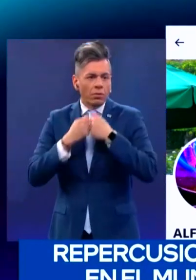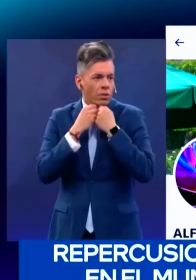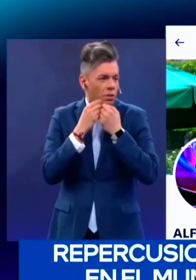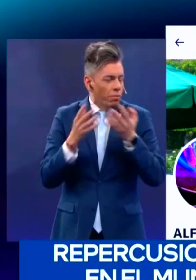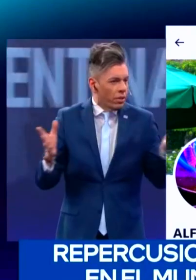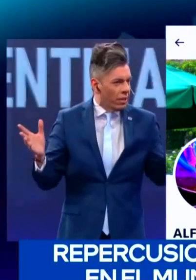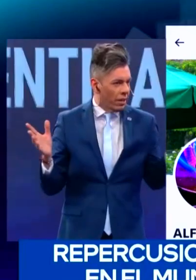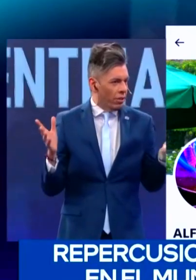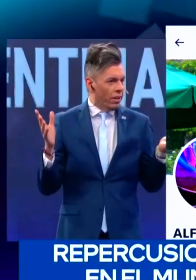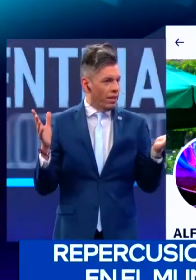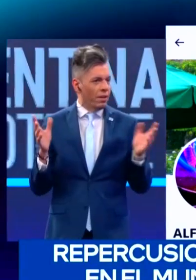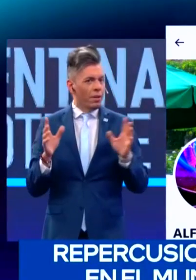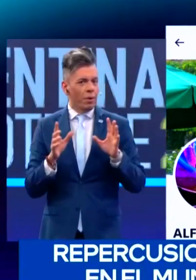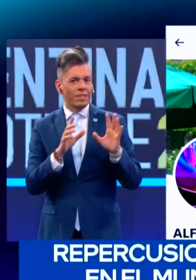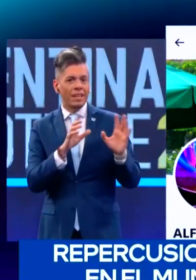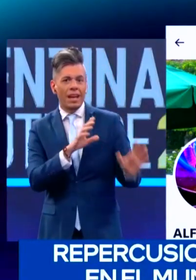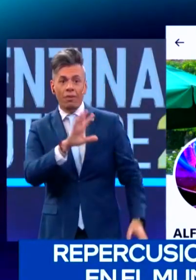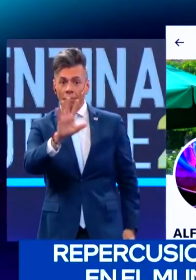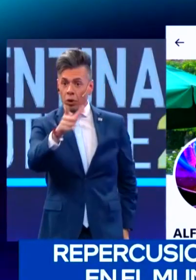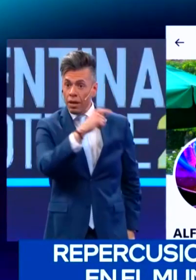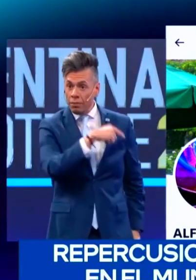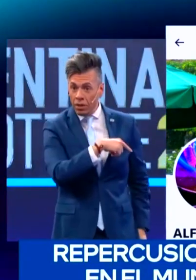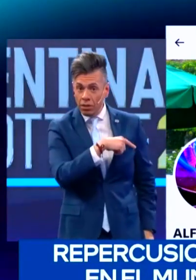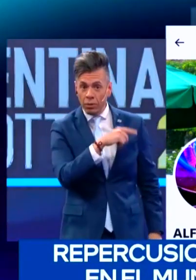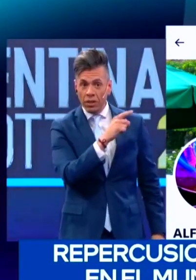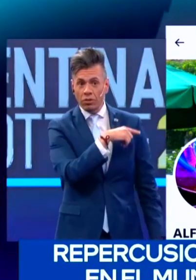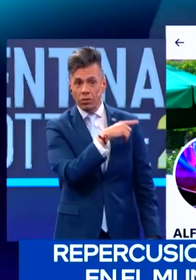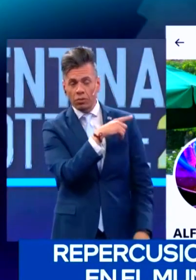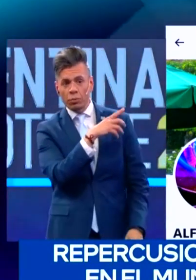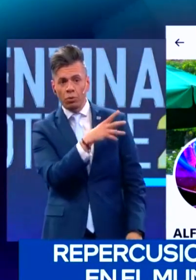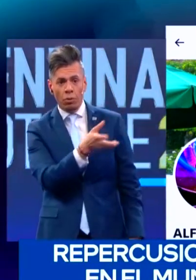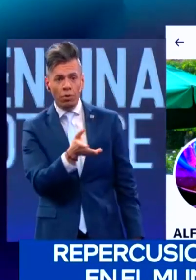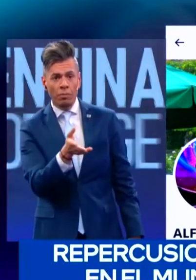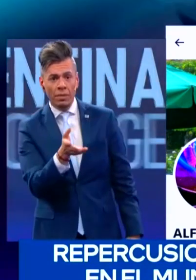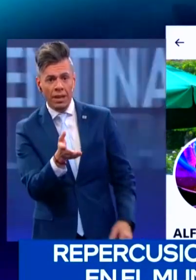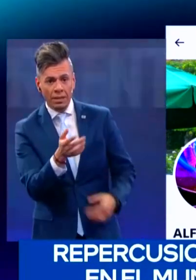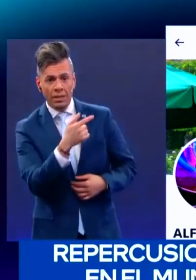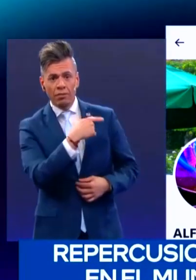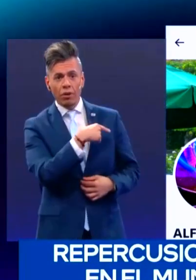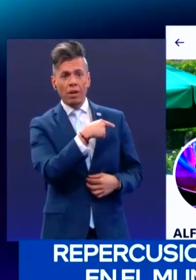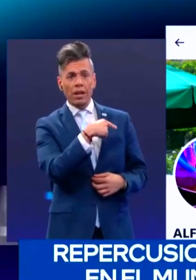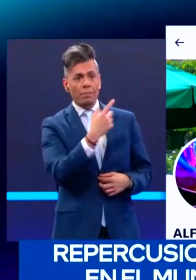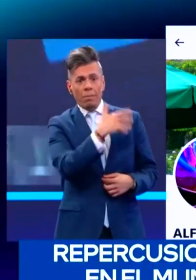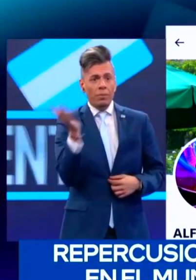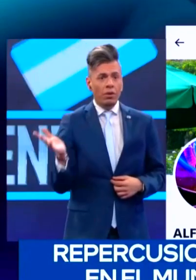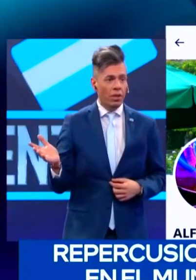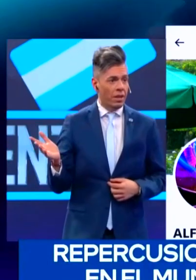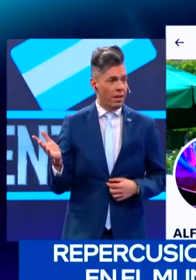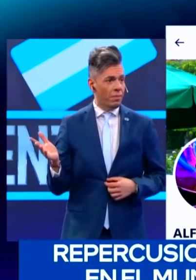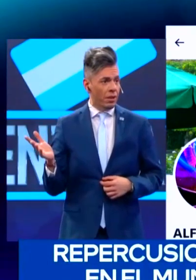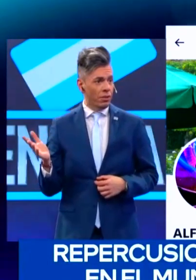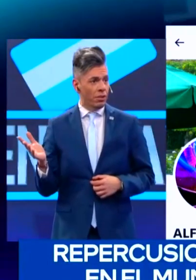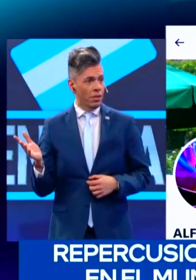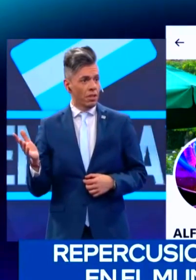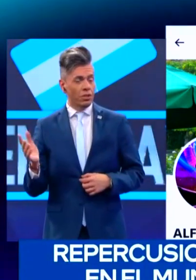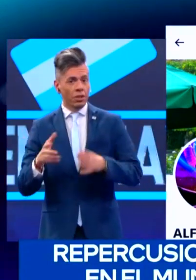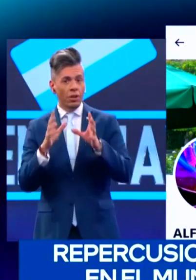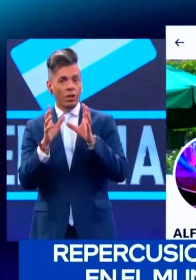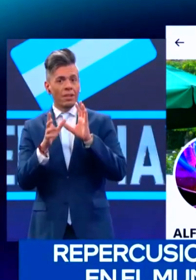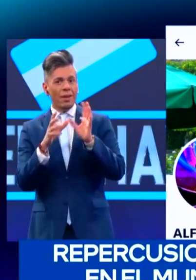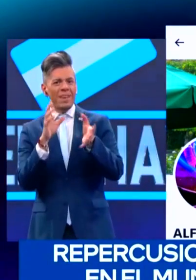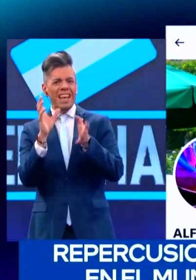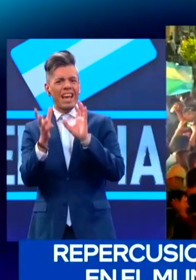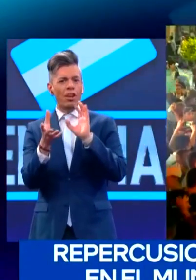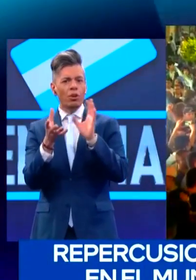Mickey Mouse y no importa lo que digan. Me parece que Alfa, polémico, porque en eso es un punto en común con Milei, fue el más polémico del Gran Hermano, ¿no? Entonces